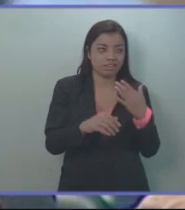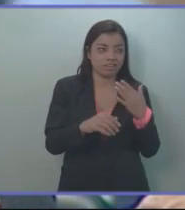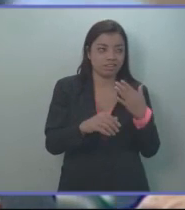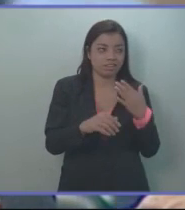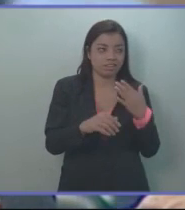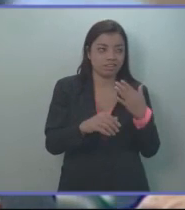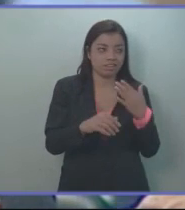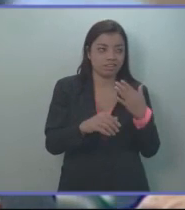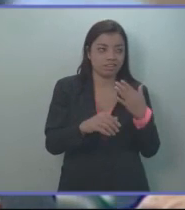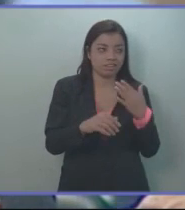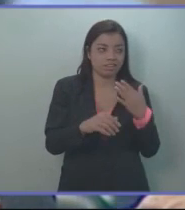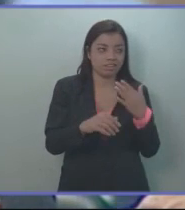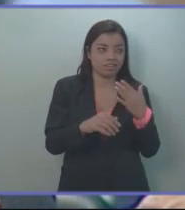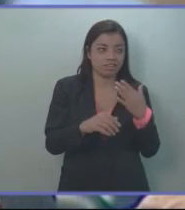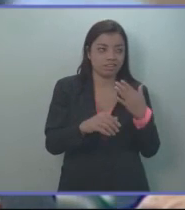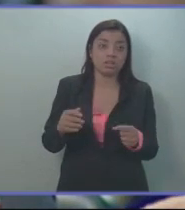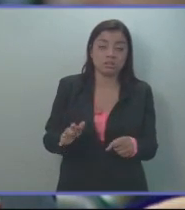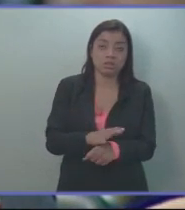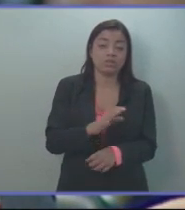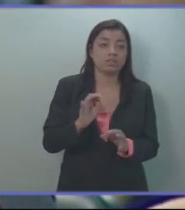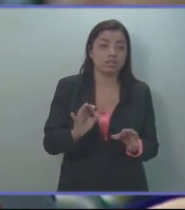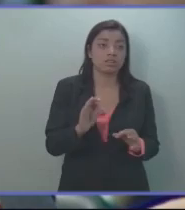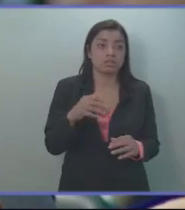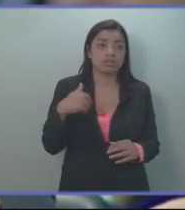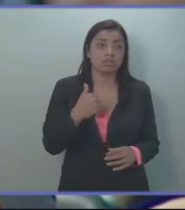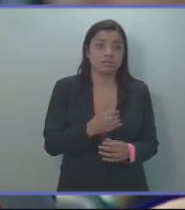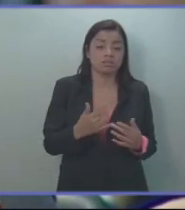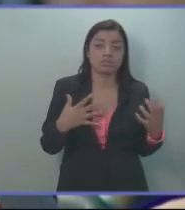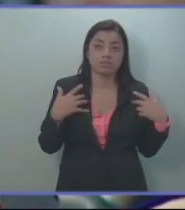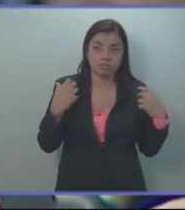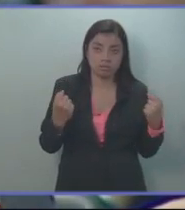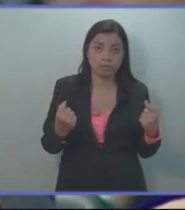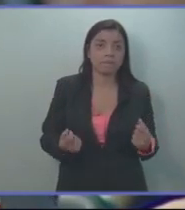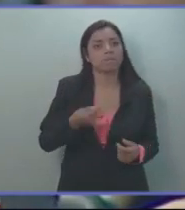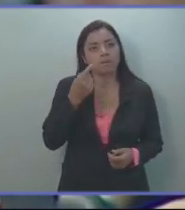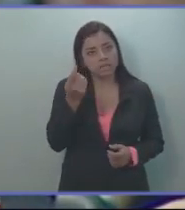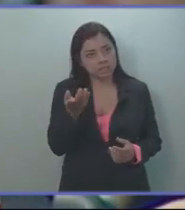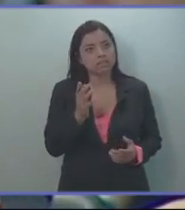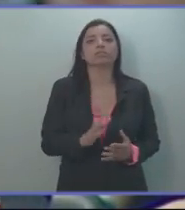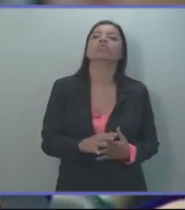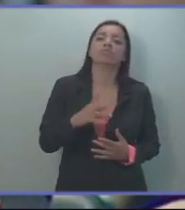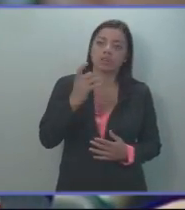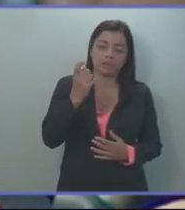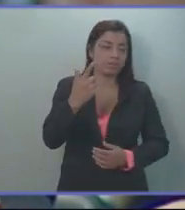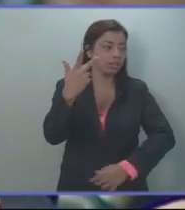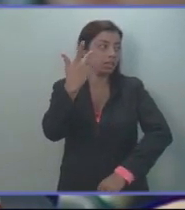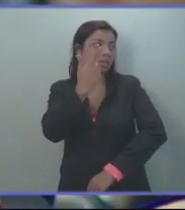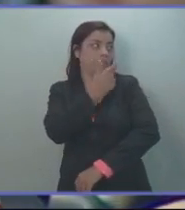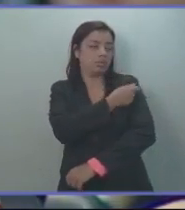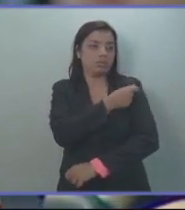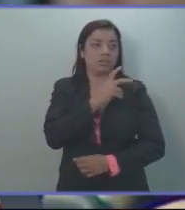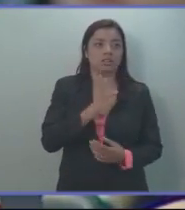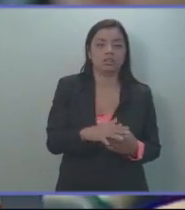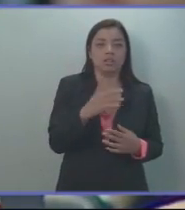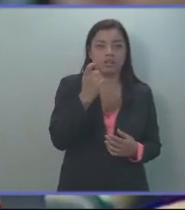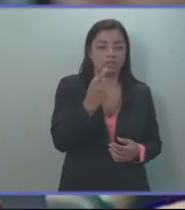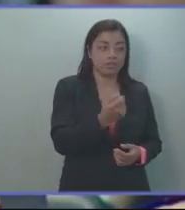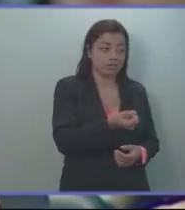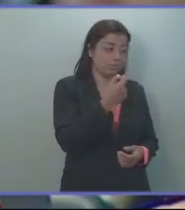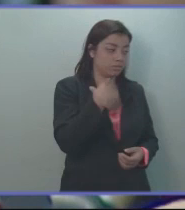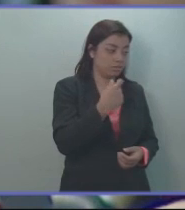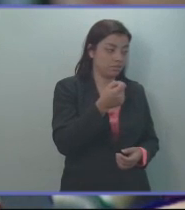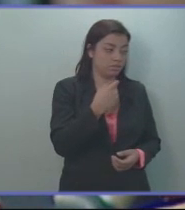no haya el dinero suficiente en el Ministerio de Salud. Pues sí, falta de vacunas, falta de